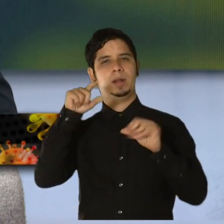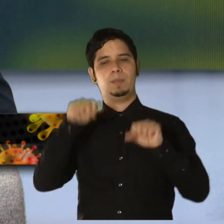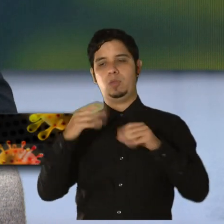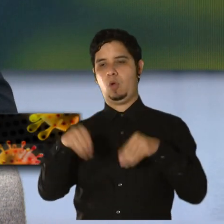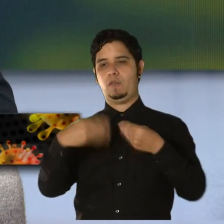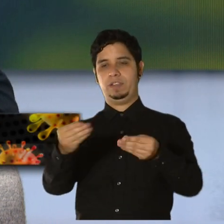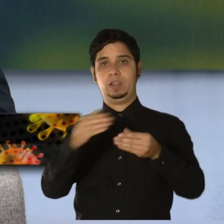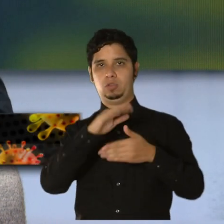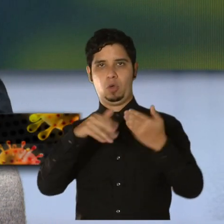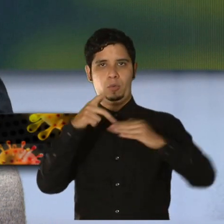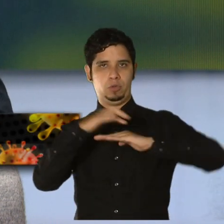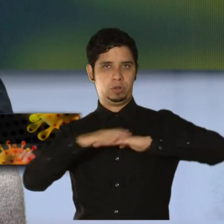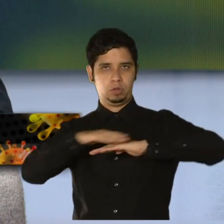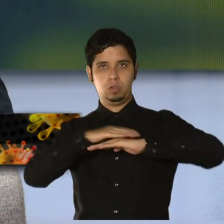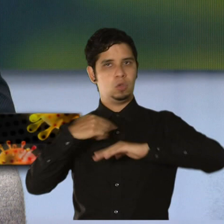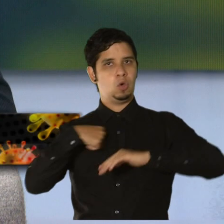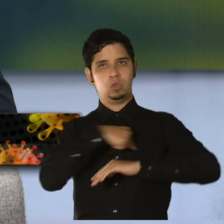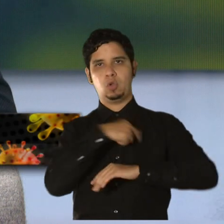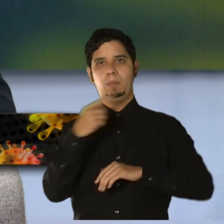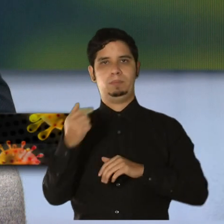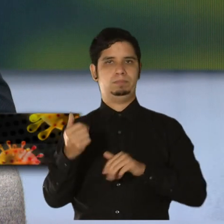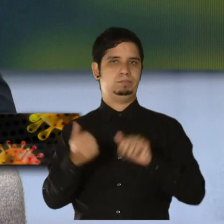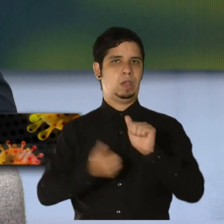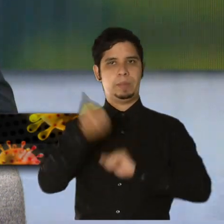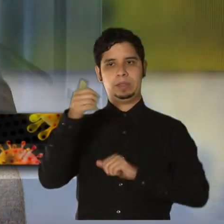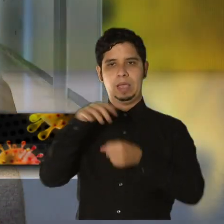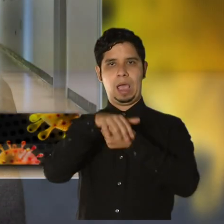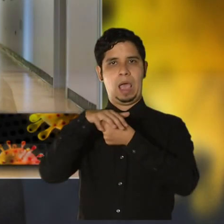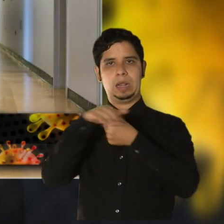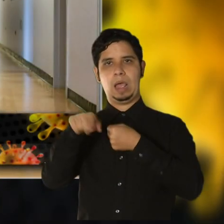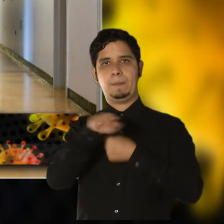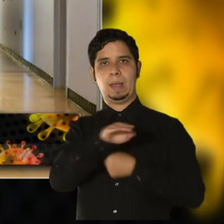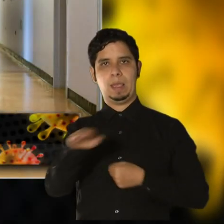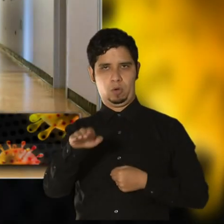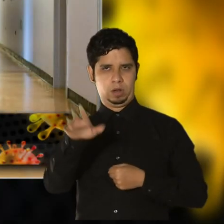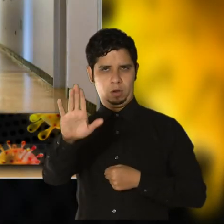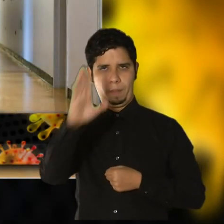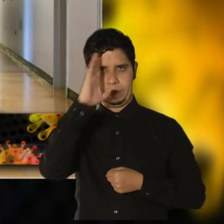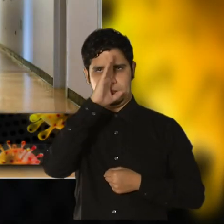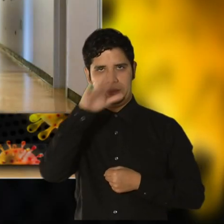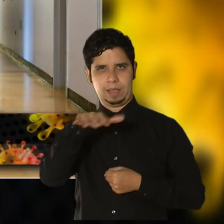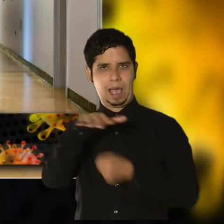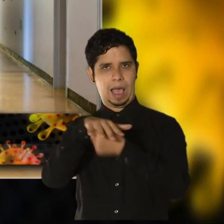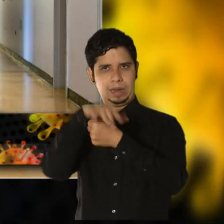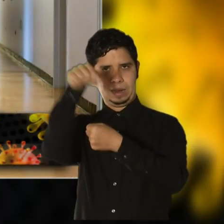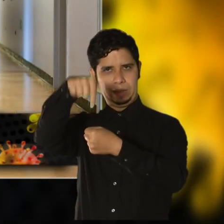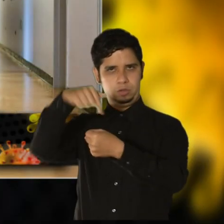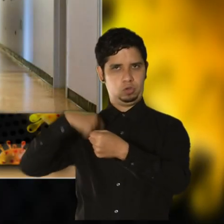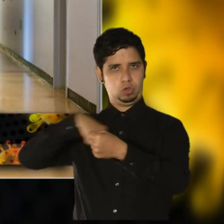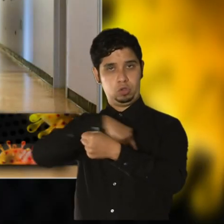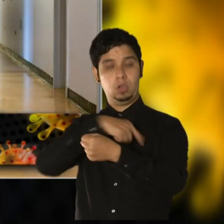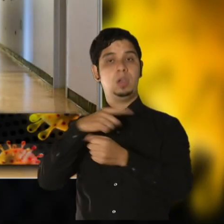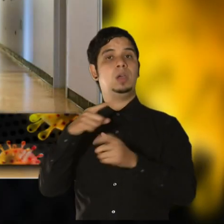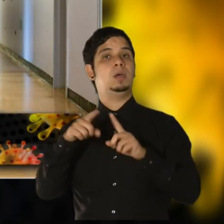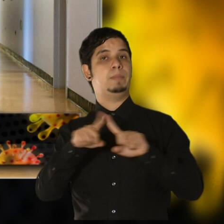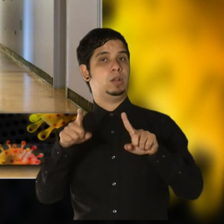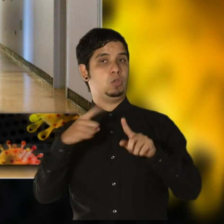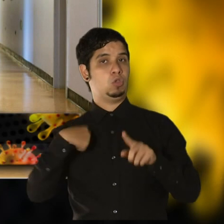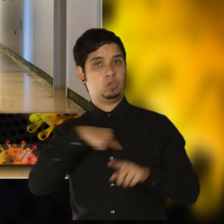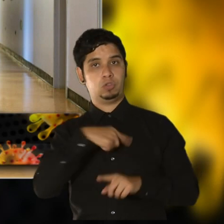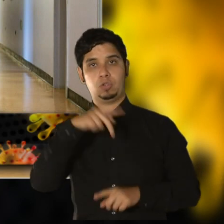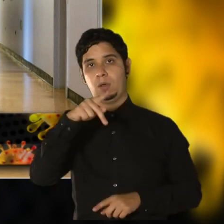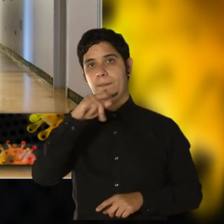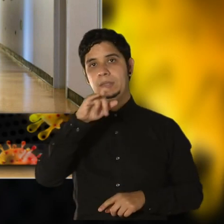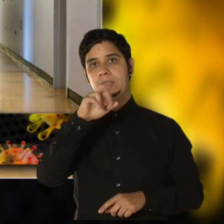¿verdad?, a toda la isla. Nosotros estamos ubicados en Bayamón, en el Hospital Universitario de Bayamón. Y lo que nos distingue a nosotros en pitirre es que pues